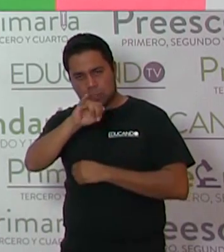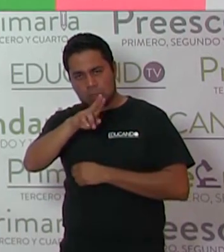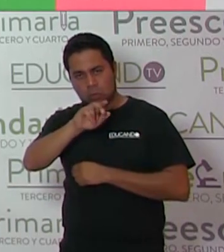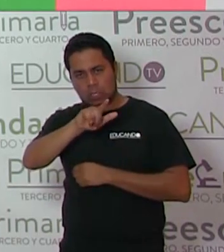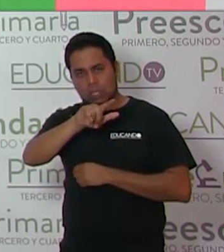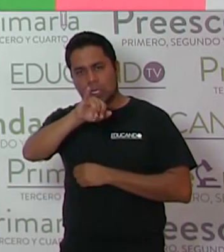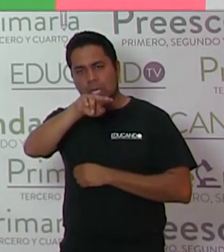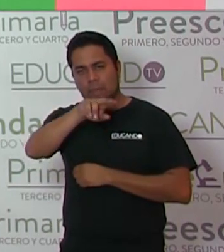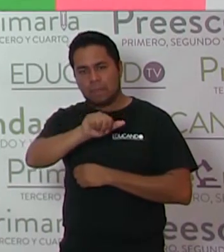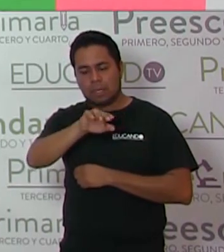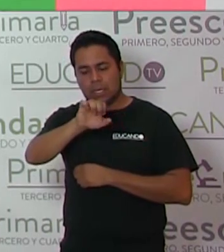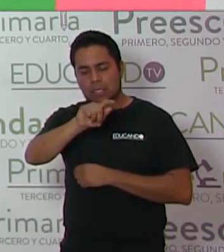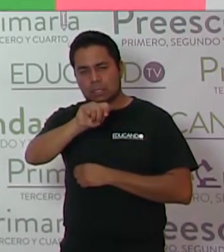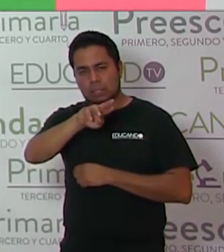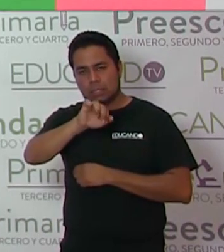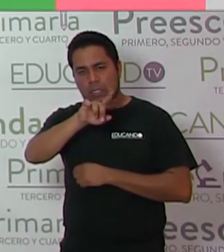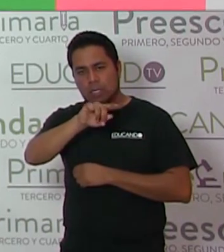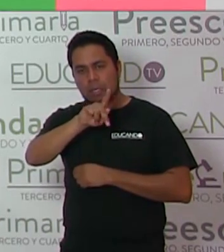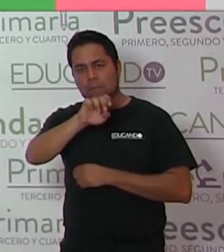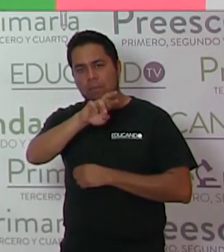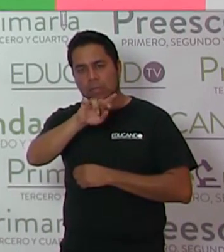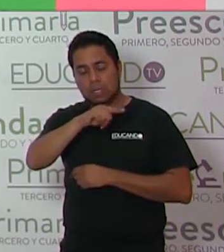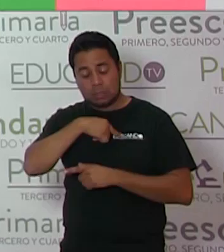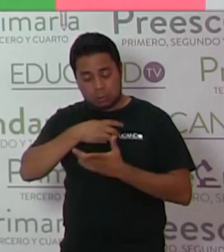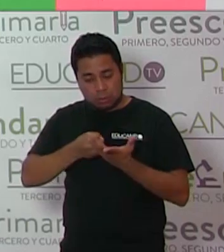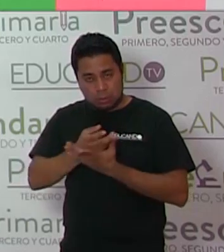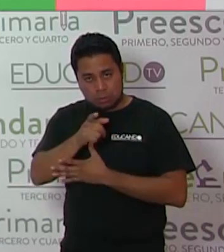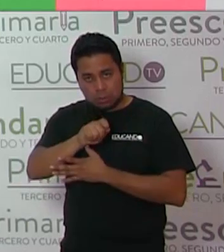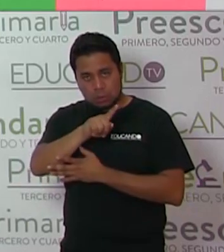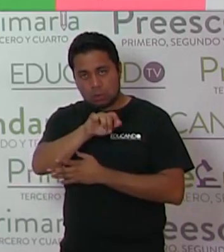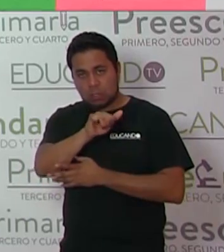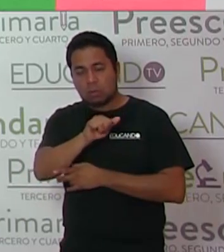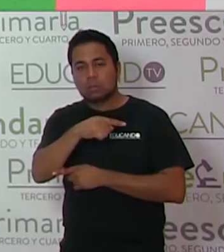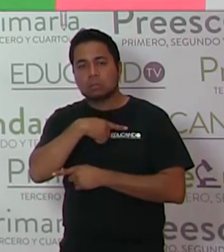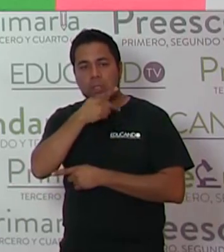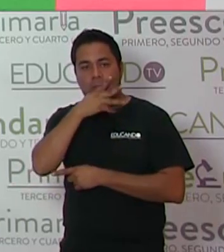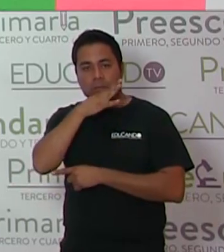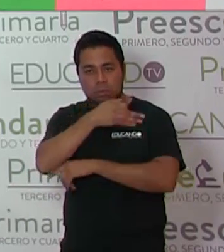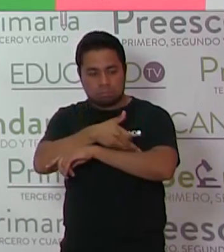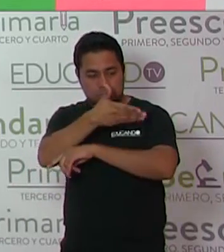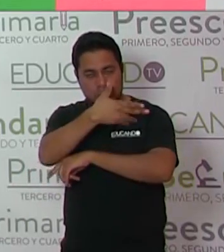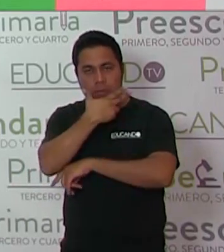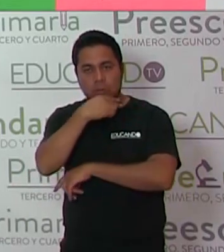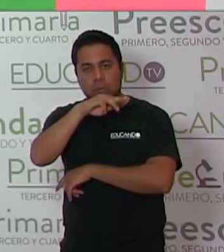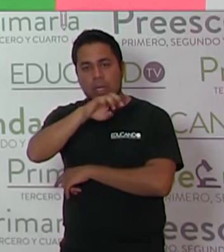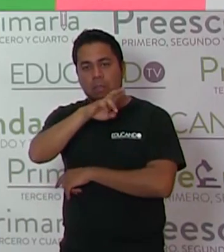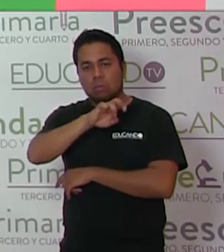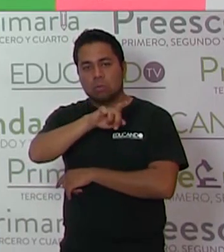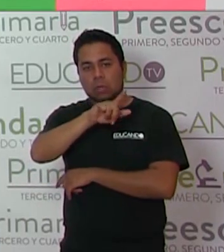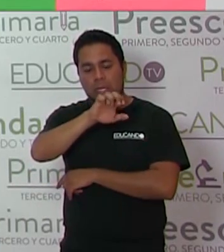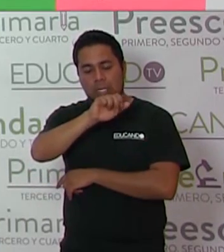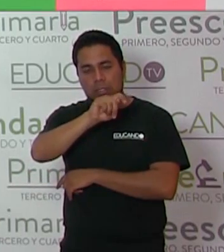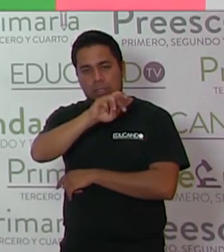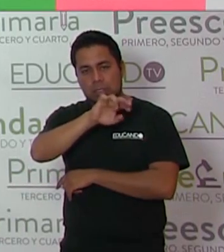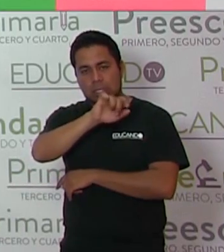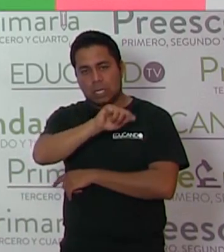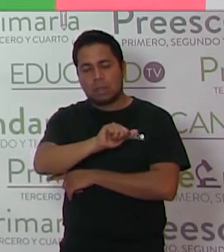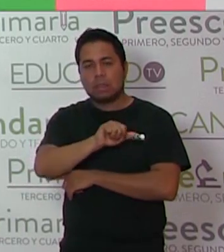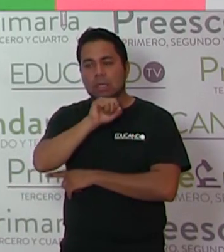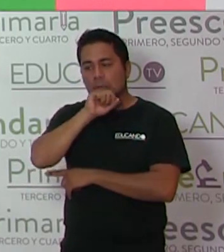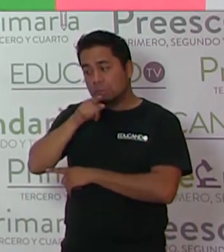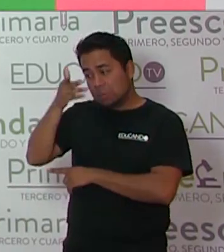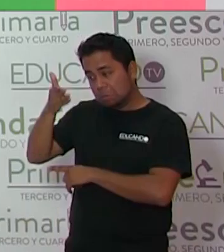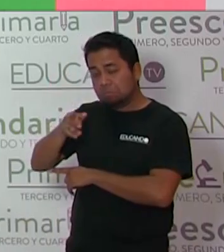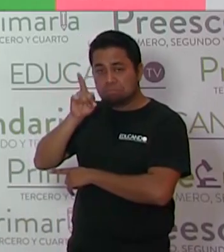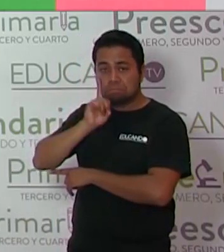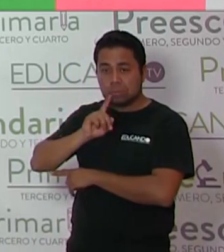es Juliana Estrada Pérez, nací el 21 de agosto, mis padres son Manuel Estrada y Petra Pérez, soy la